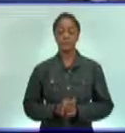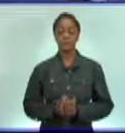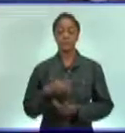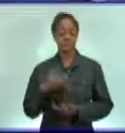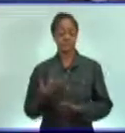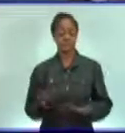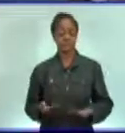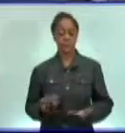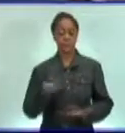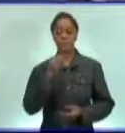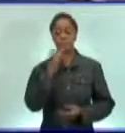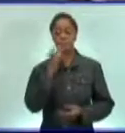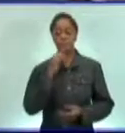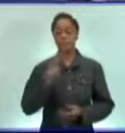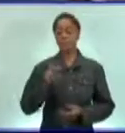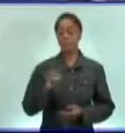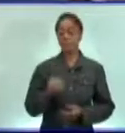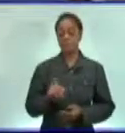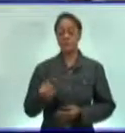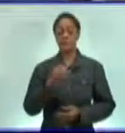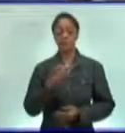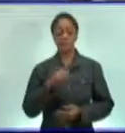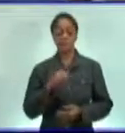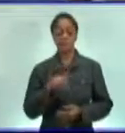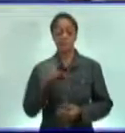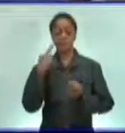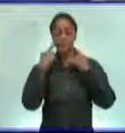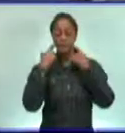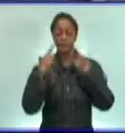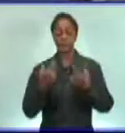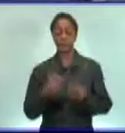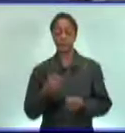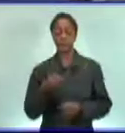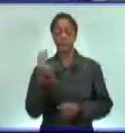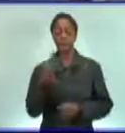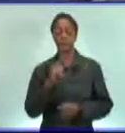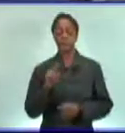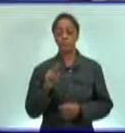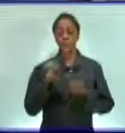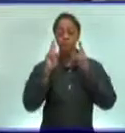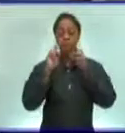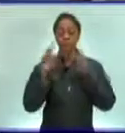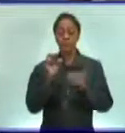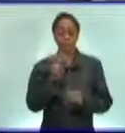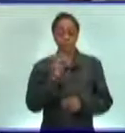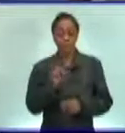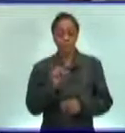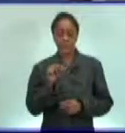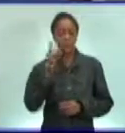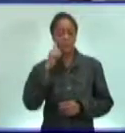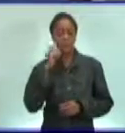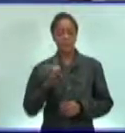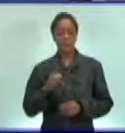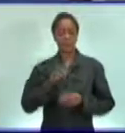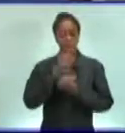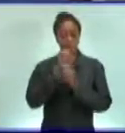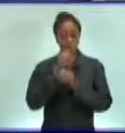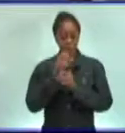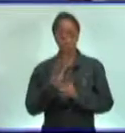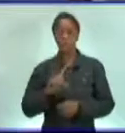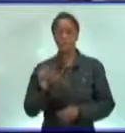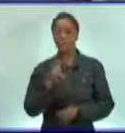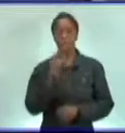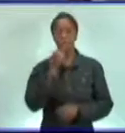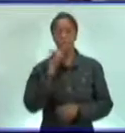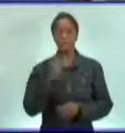Entonces, puedo determinar que la célula es muy importante, que es una unidad viva, que es pequeñita, que la tengo que ver con el microscopio, que no se